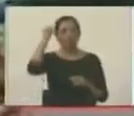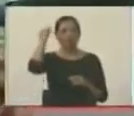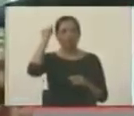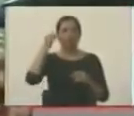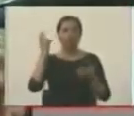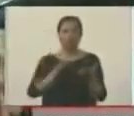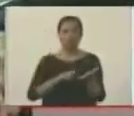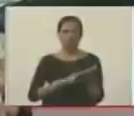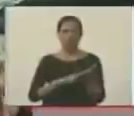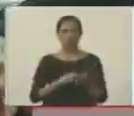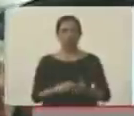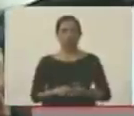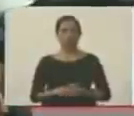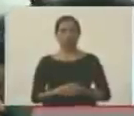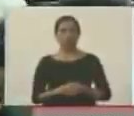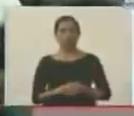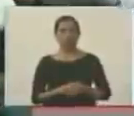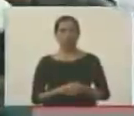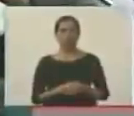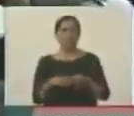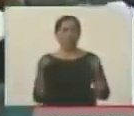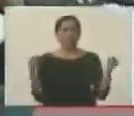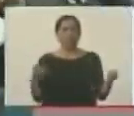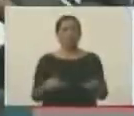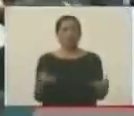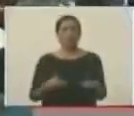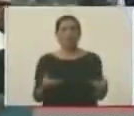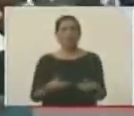verdad, por ese esfuerzo, ¿eh?